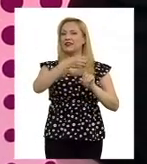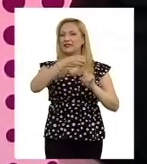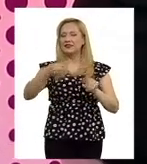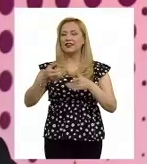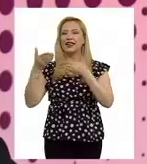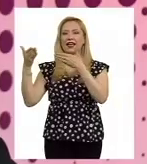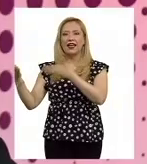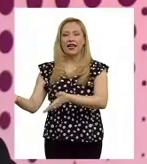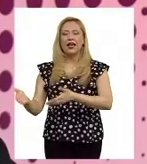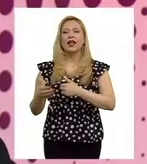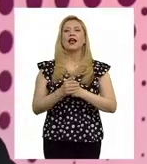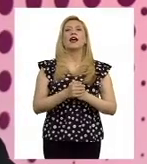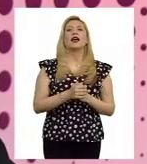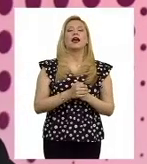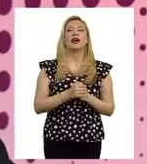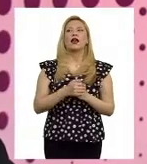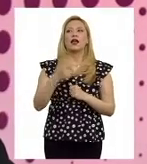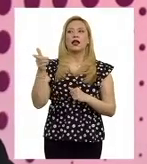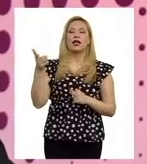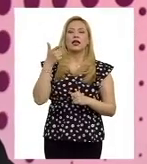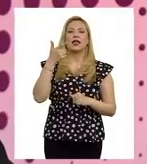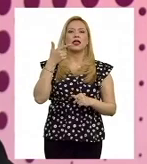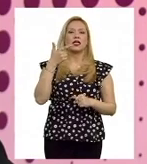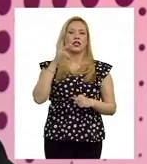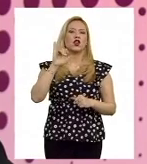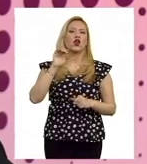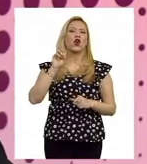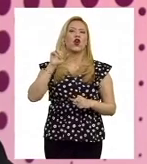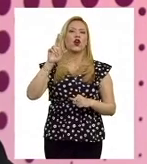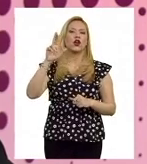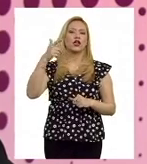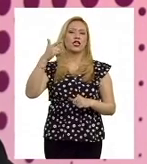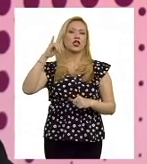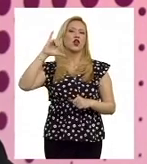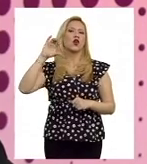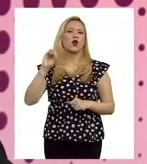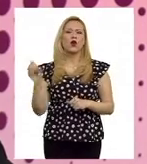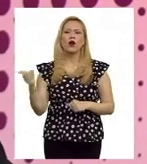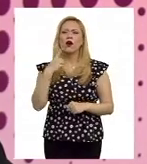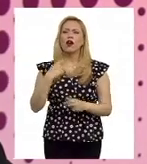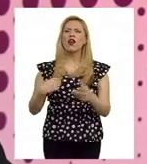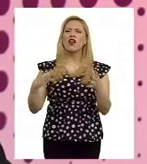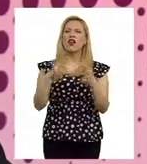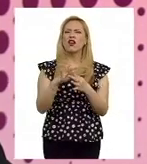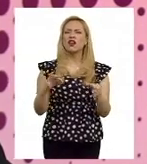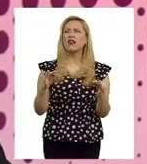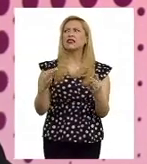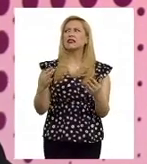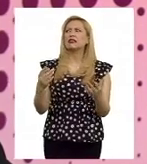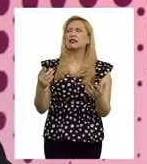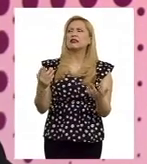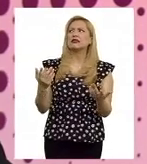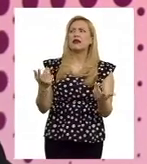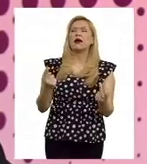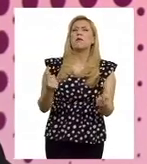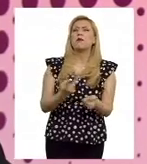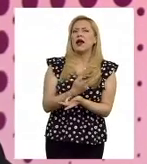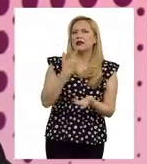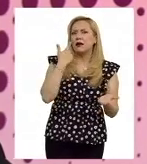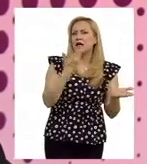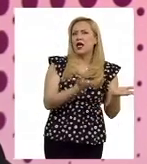Georgios para que hablemos cómo estas afectaciones que ya se están